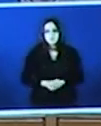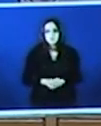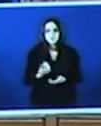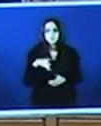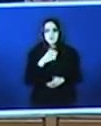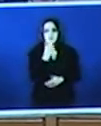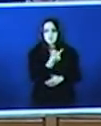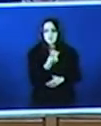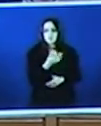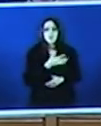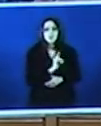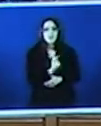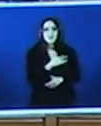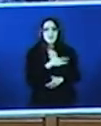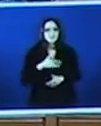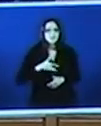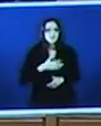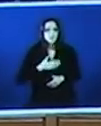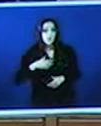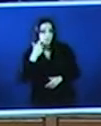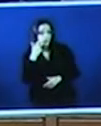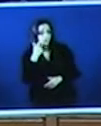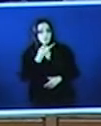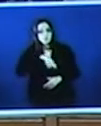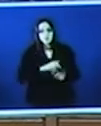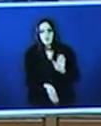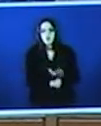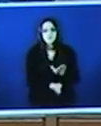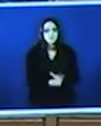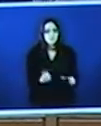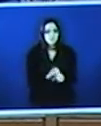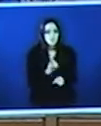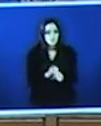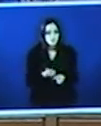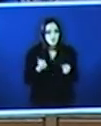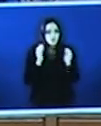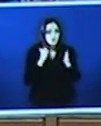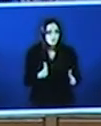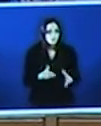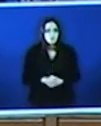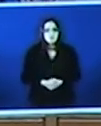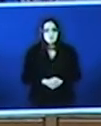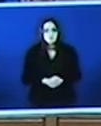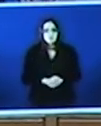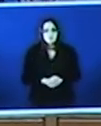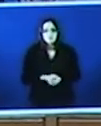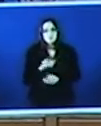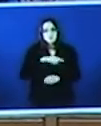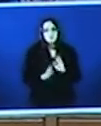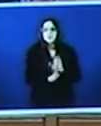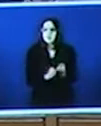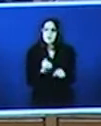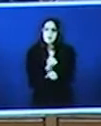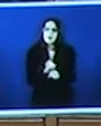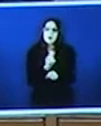caixas e que querían bancos. Seguimos traballando nese escenario. E agora vamos a seguir traballando para manter unha